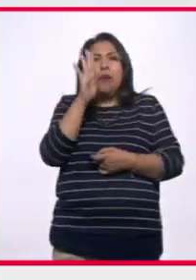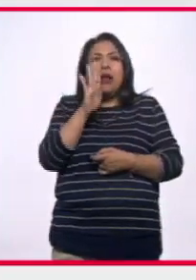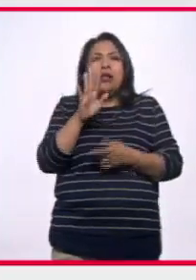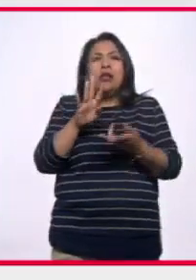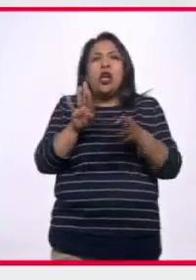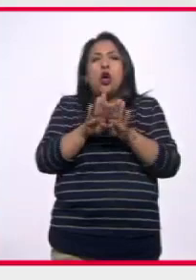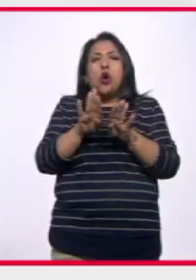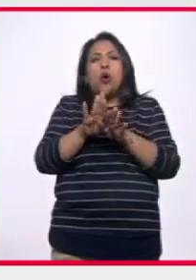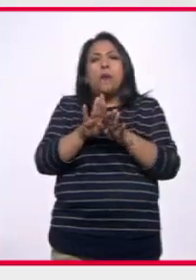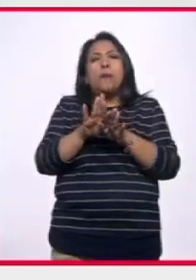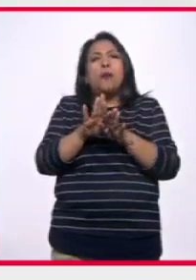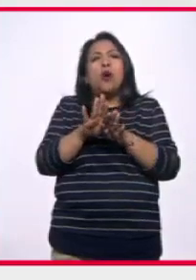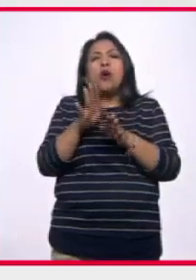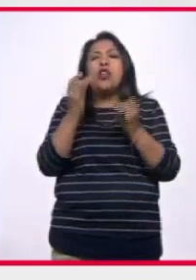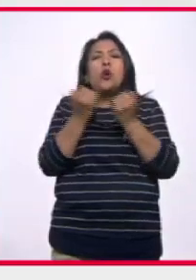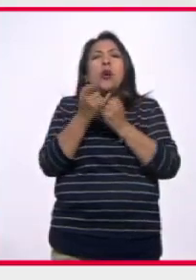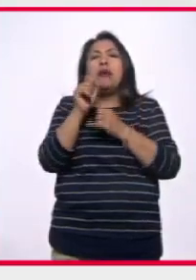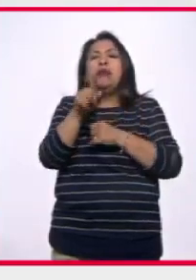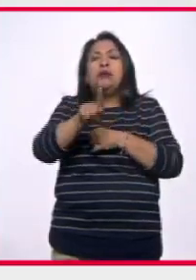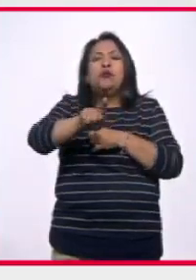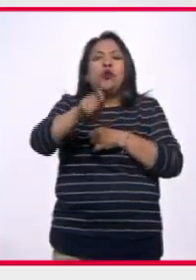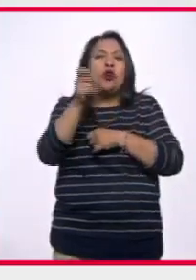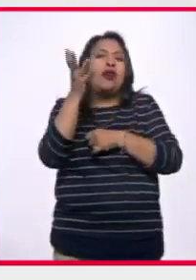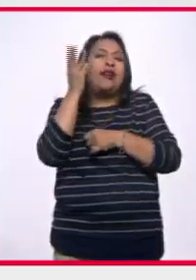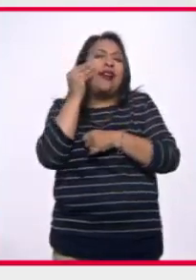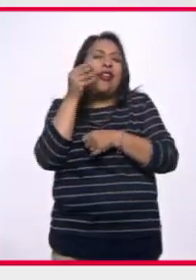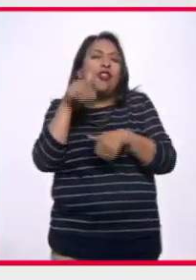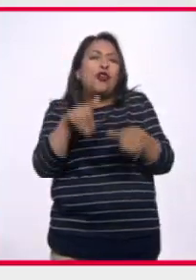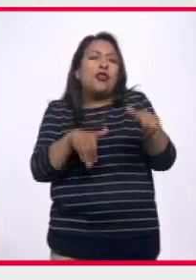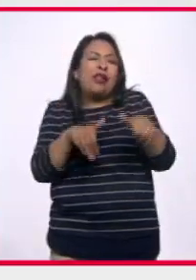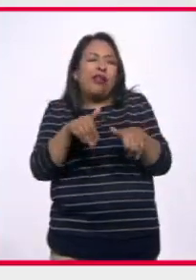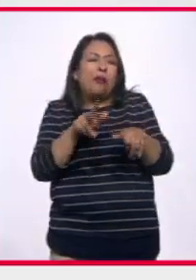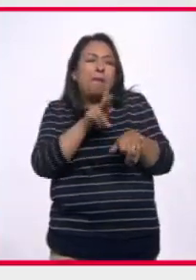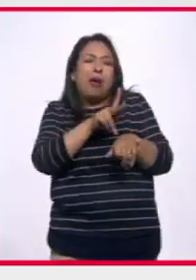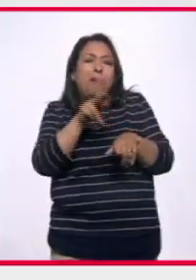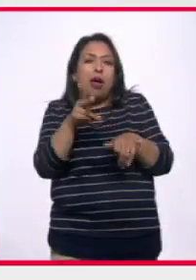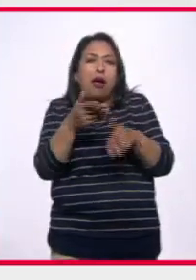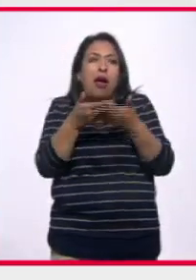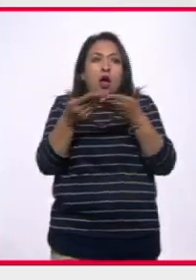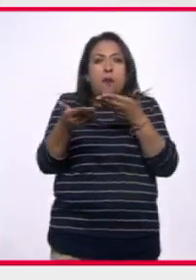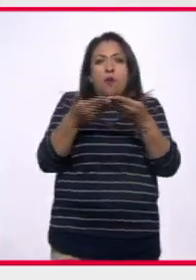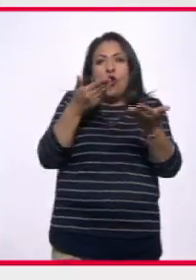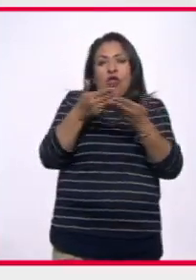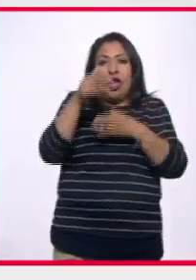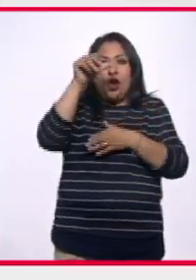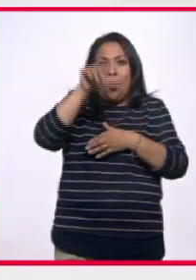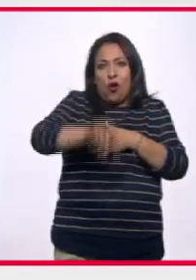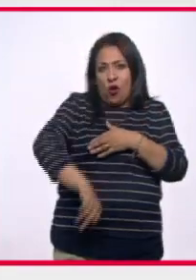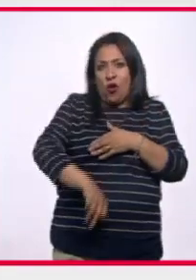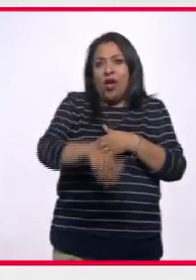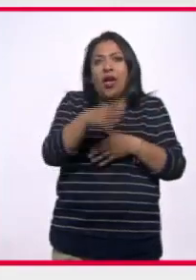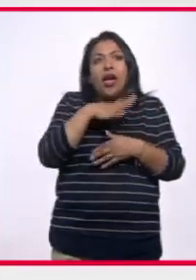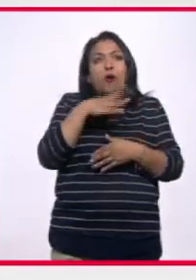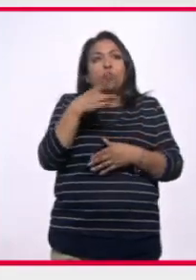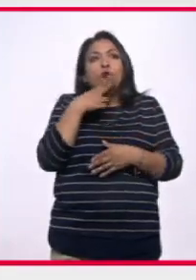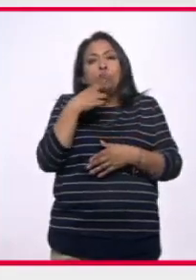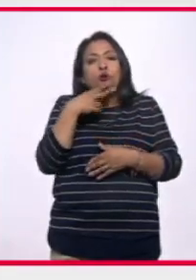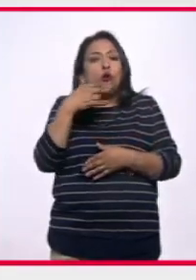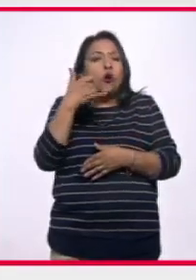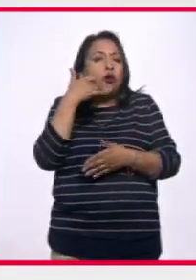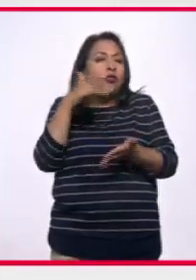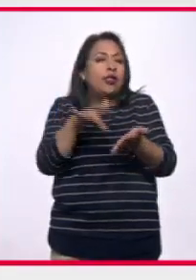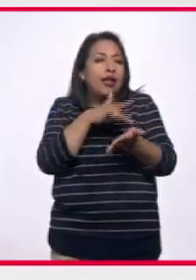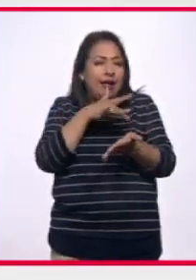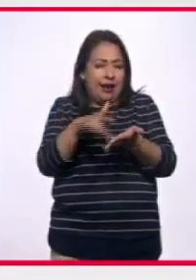reversión de un radioteatro en algún punto pero actualizado a la época actual y valiéndonos del uso del teléfono